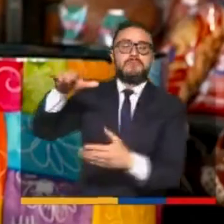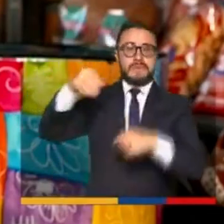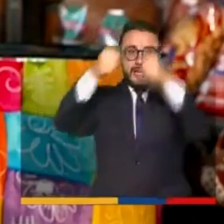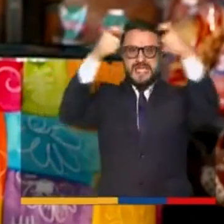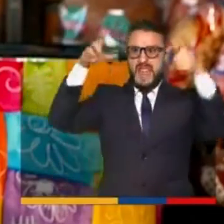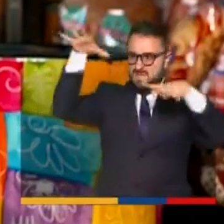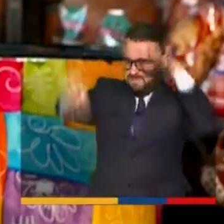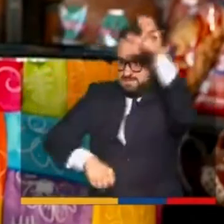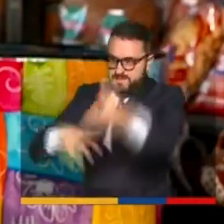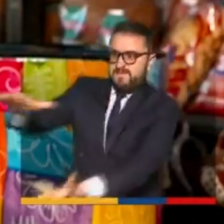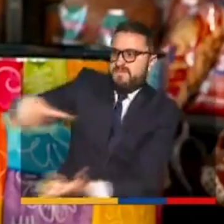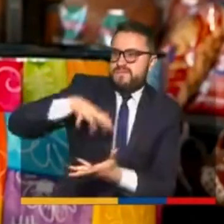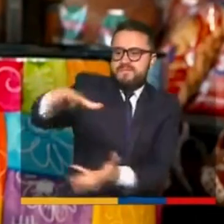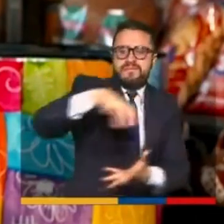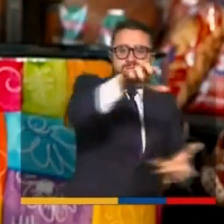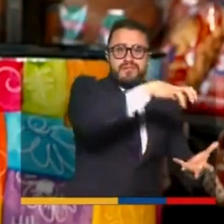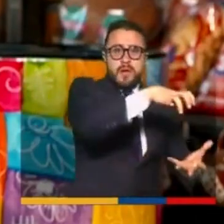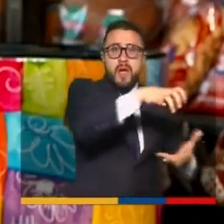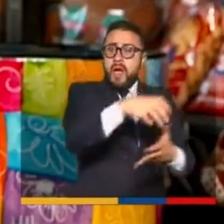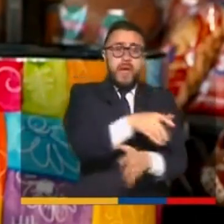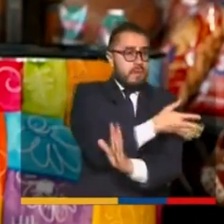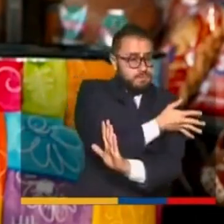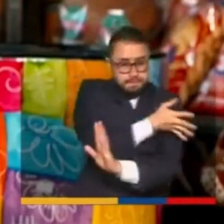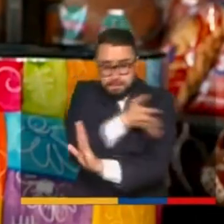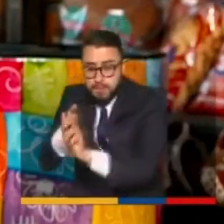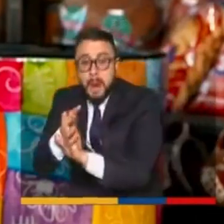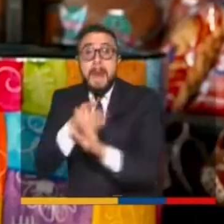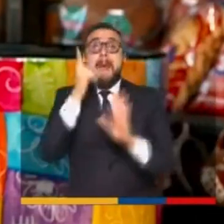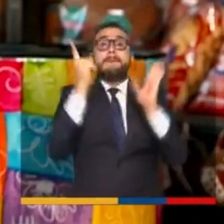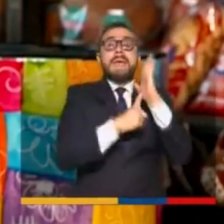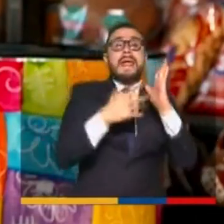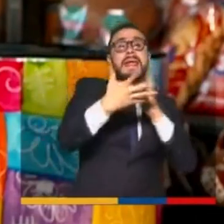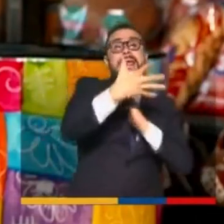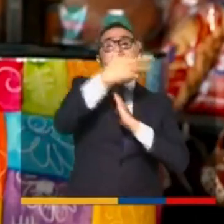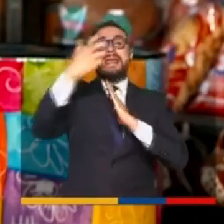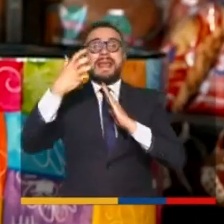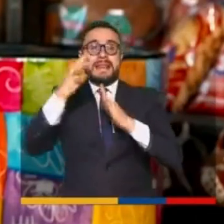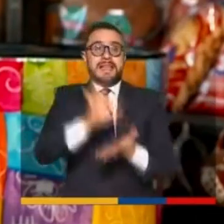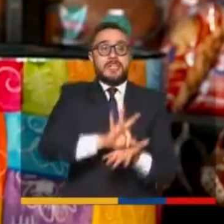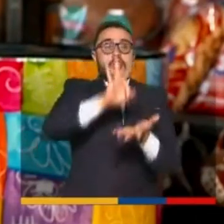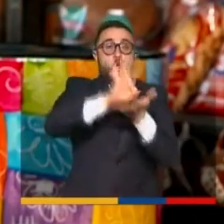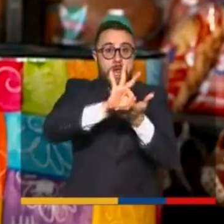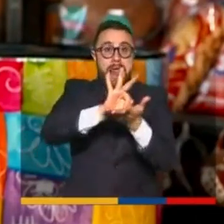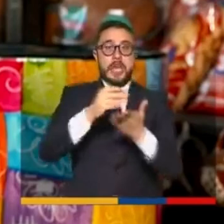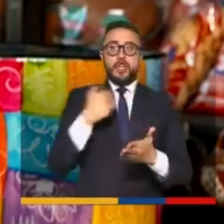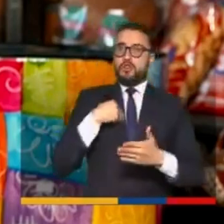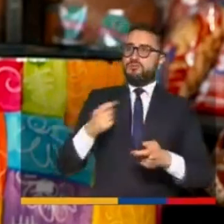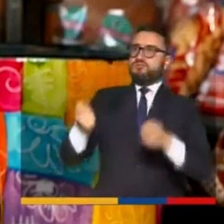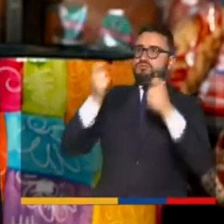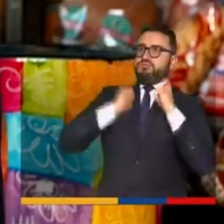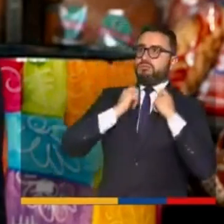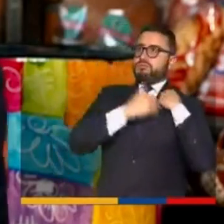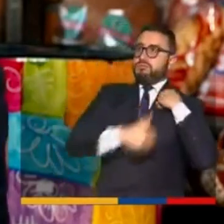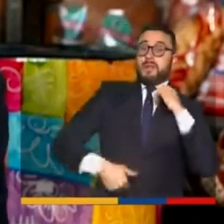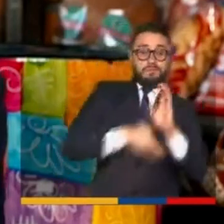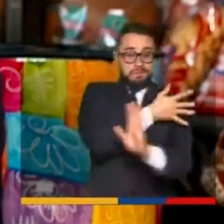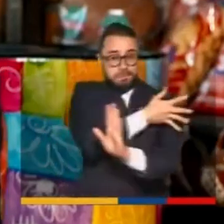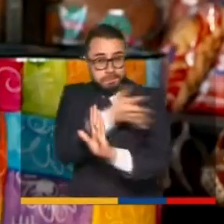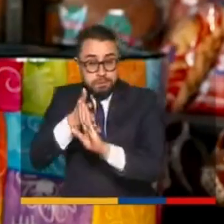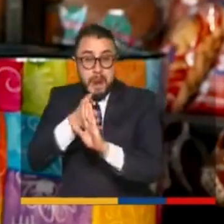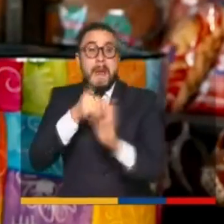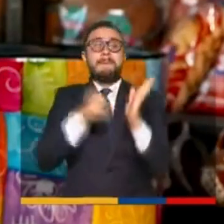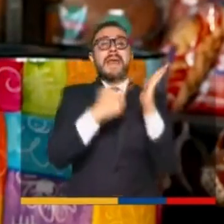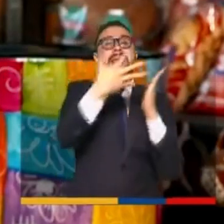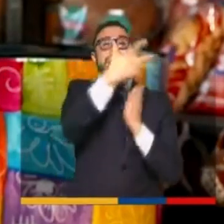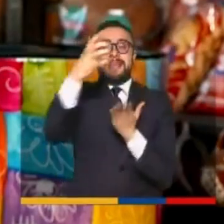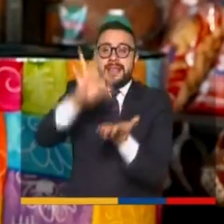Llevamos 1.500 toneladas incautadas desde que llegué al gobierno, que tienen un valor en el